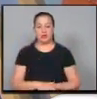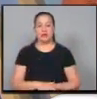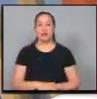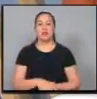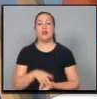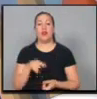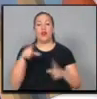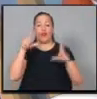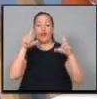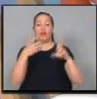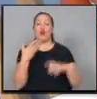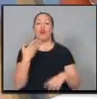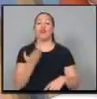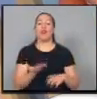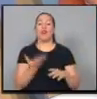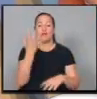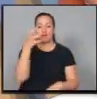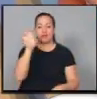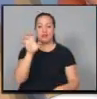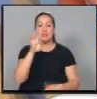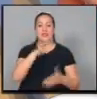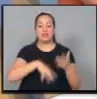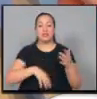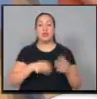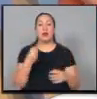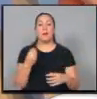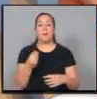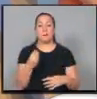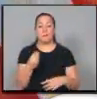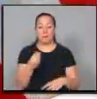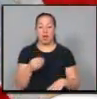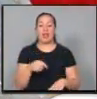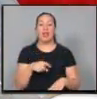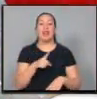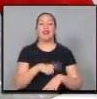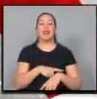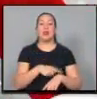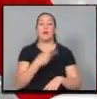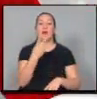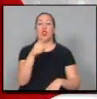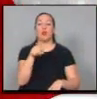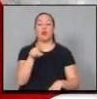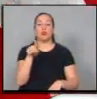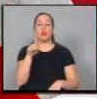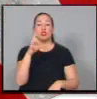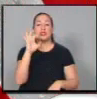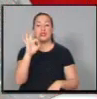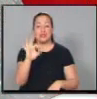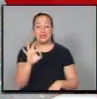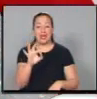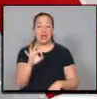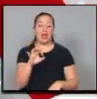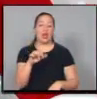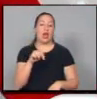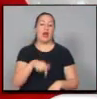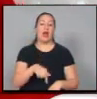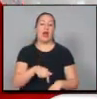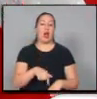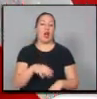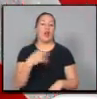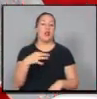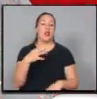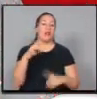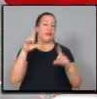publicó esta foto en su cuenta de Instagram. Porque en tiempos 2.0, para blanquear un romance, tenés que publicar una